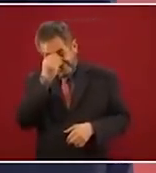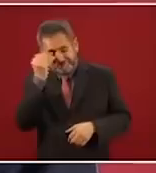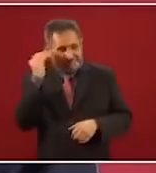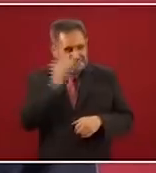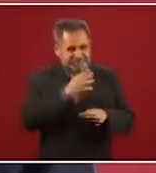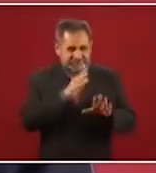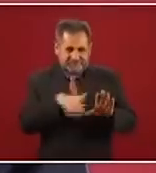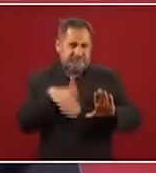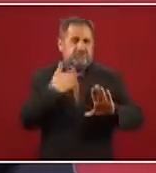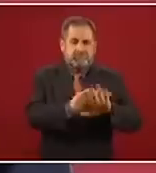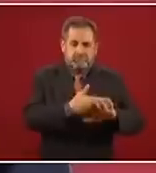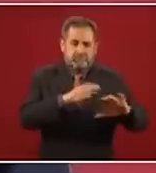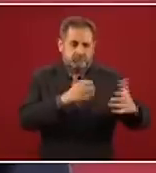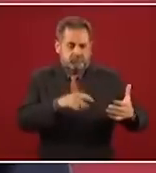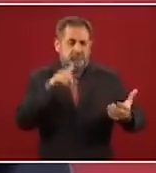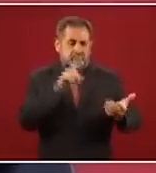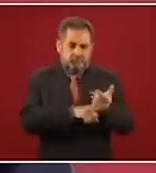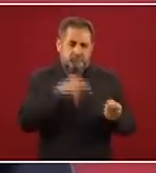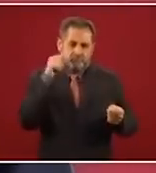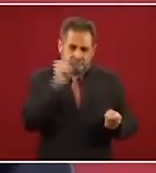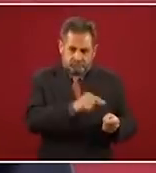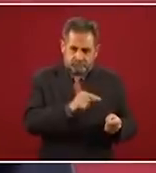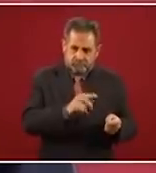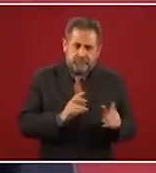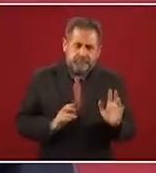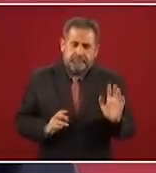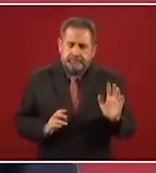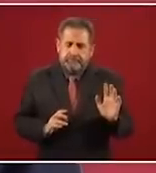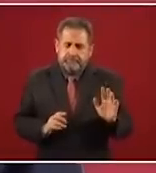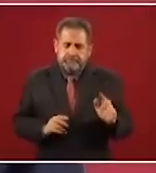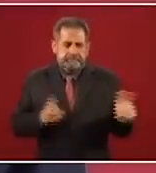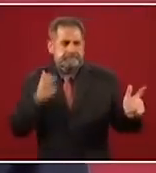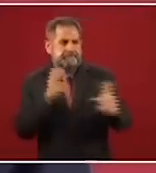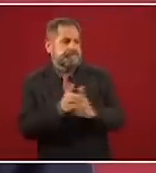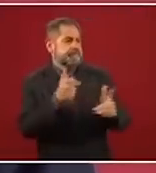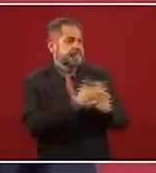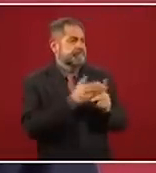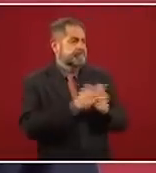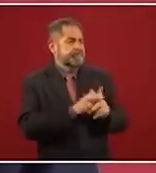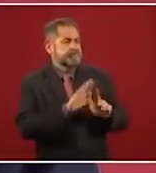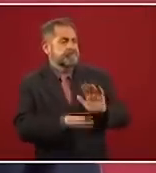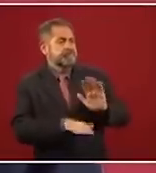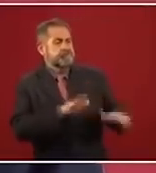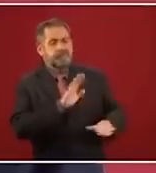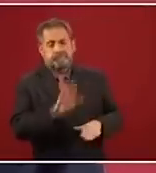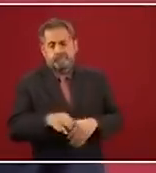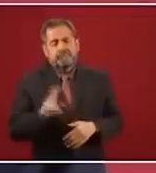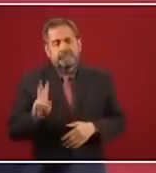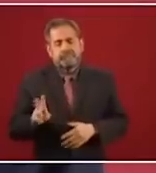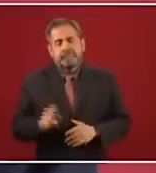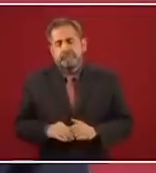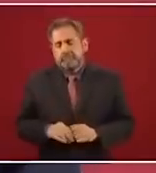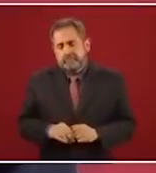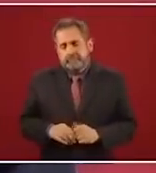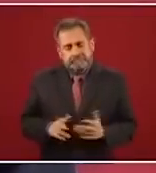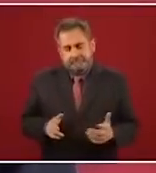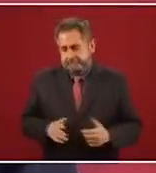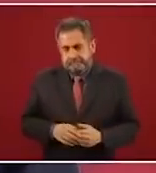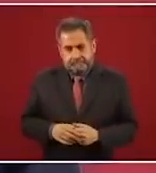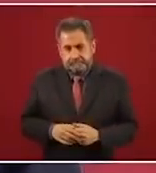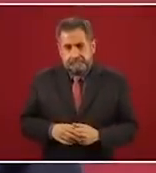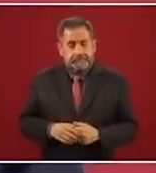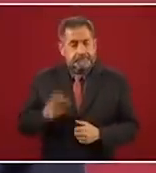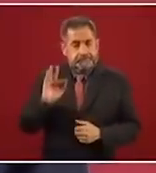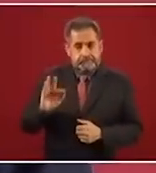violencia que los asesinaron. y